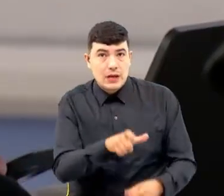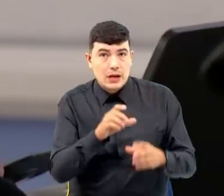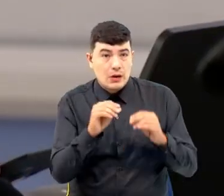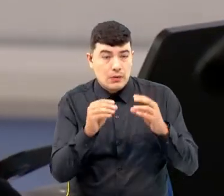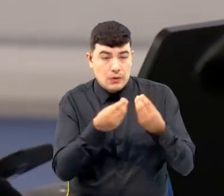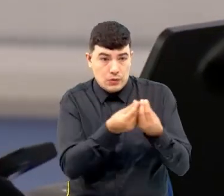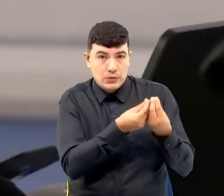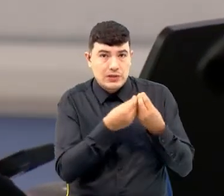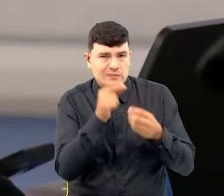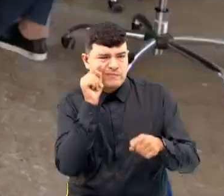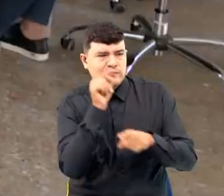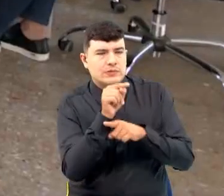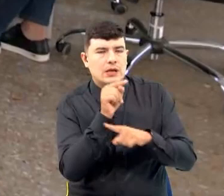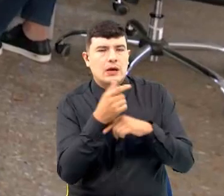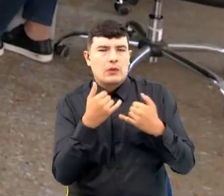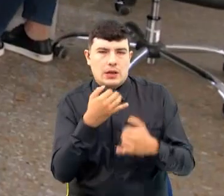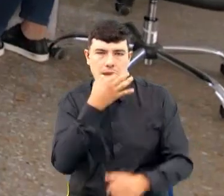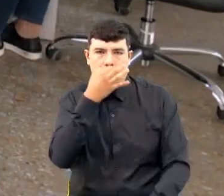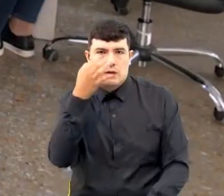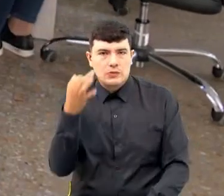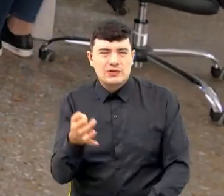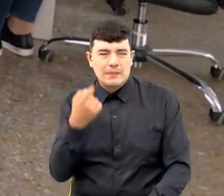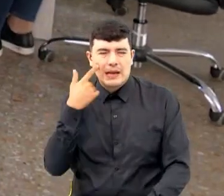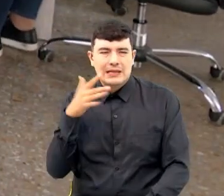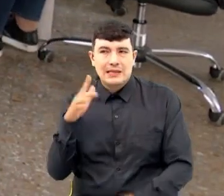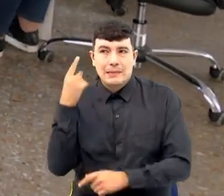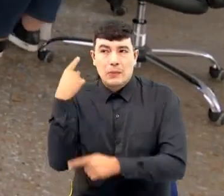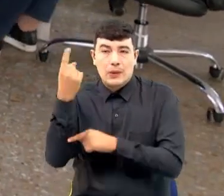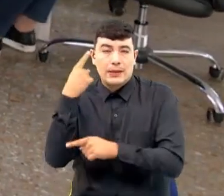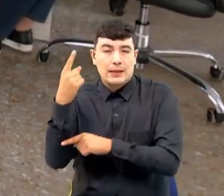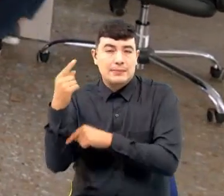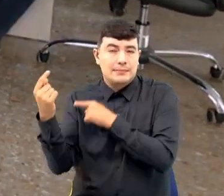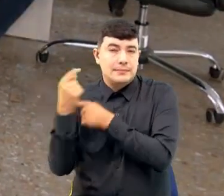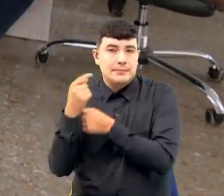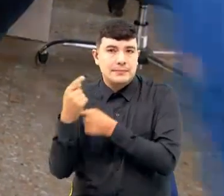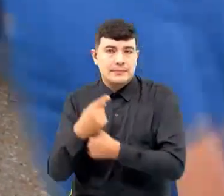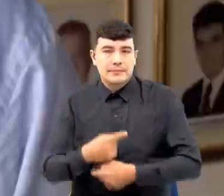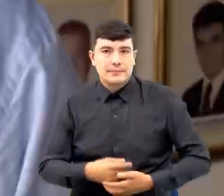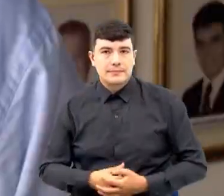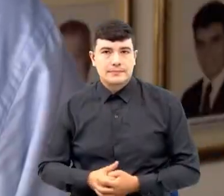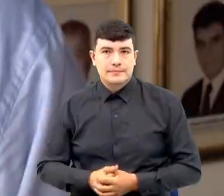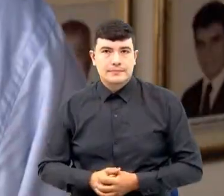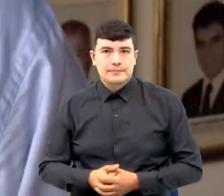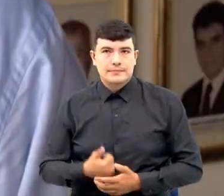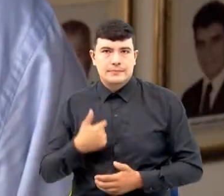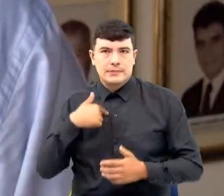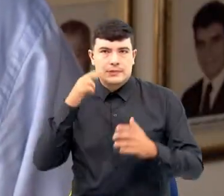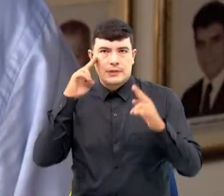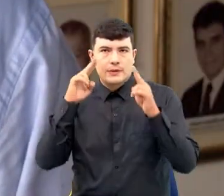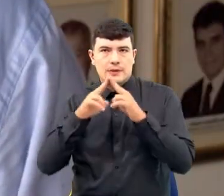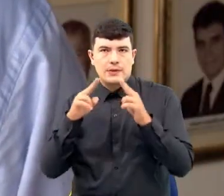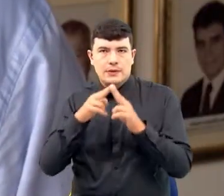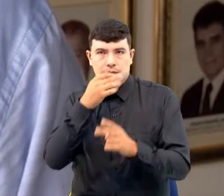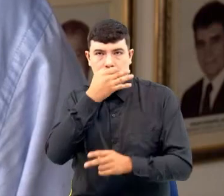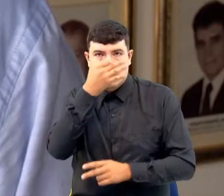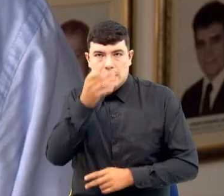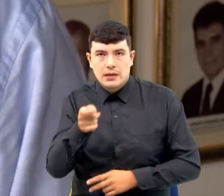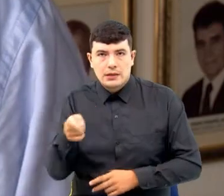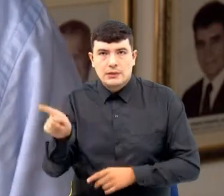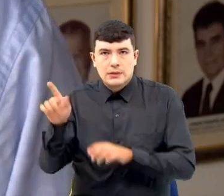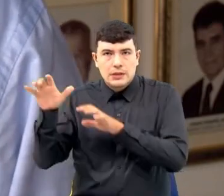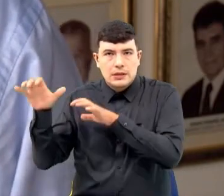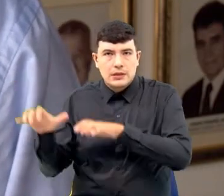aseguró que la denuncia tiene un tinte político. Hasta ahora conozco esta denuncia que viene a hacer este señor, pues es un